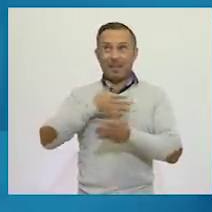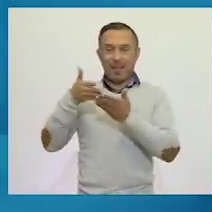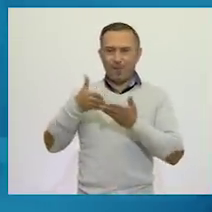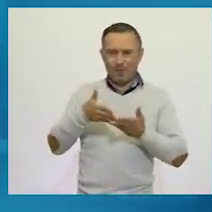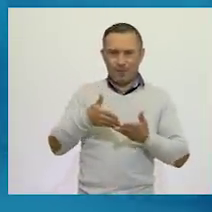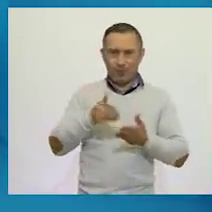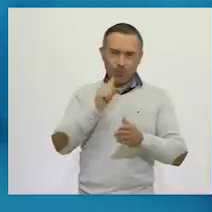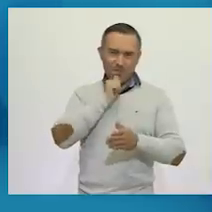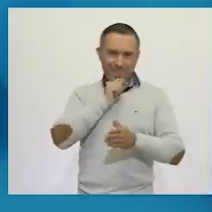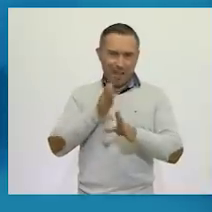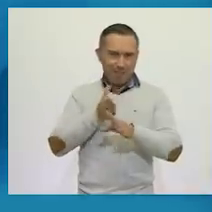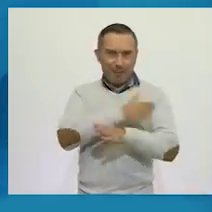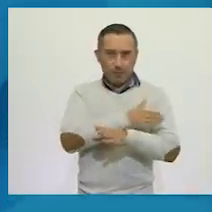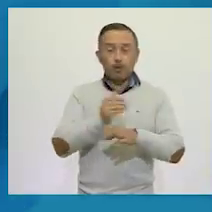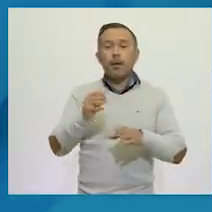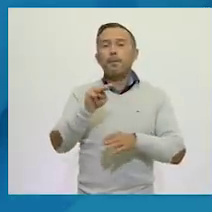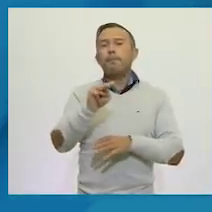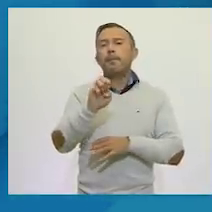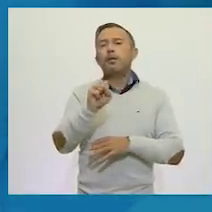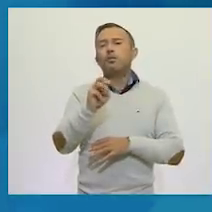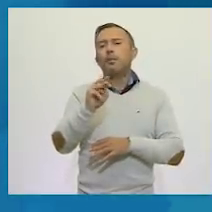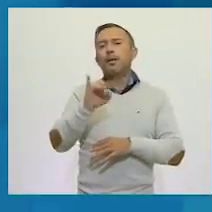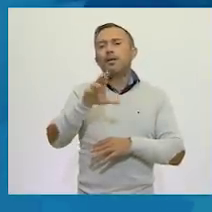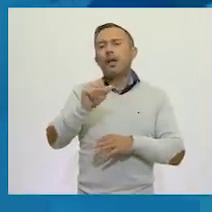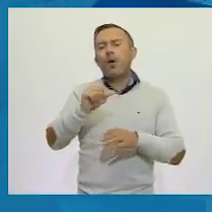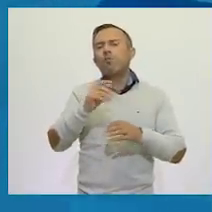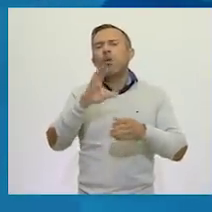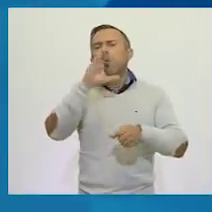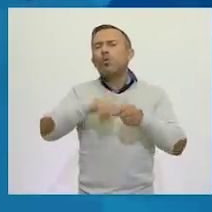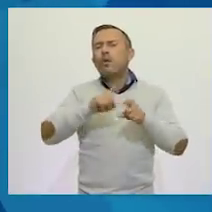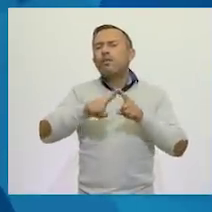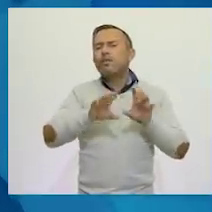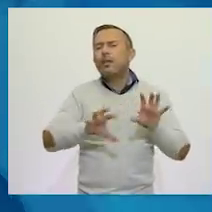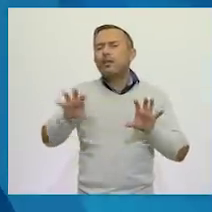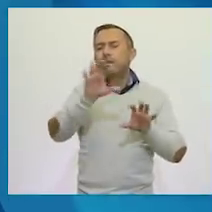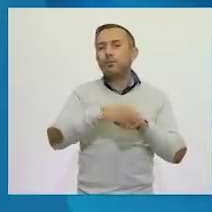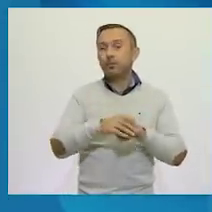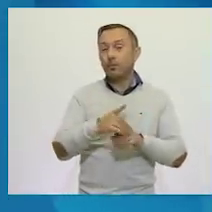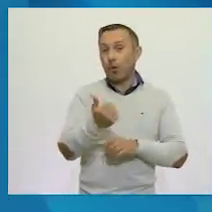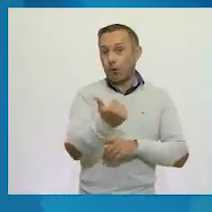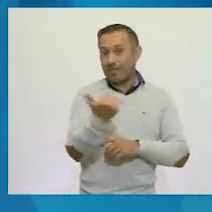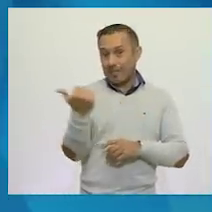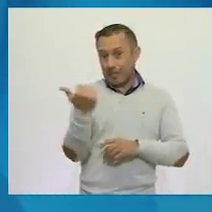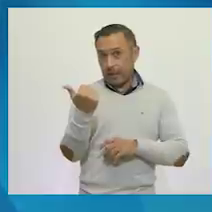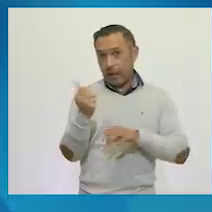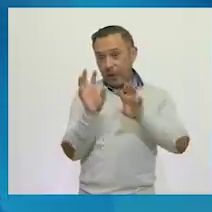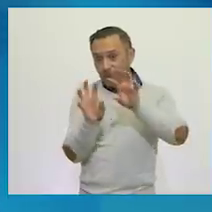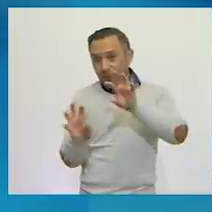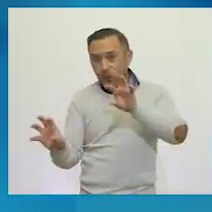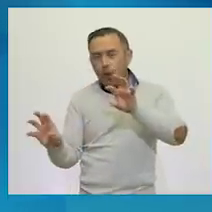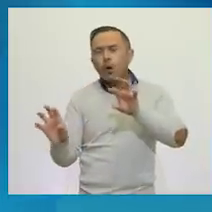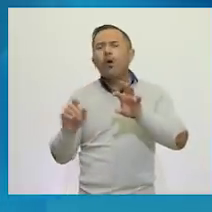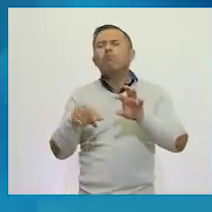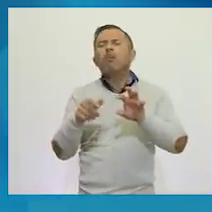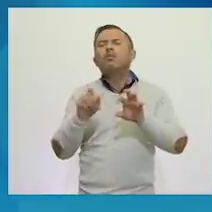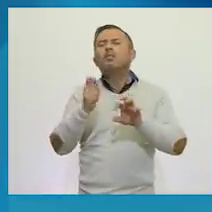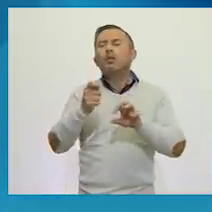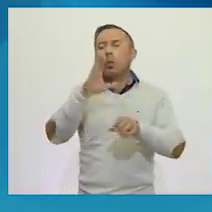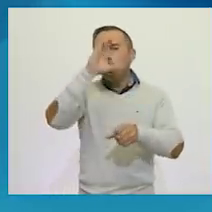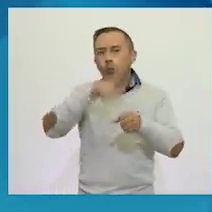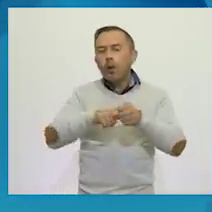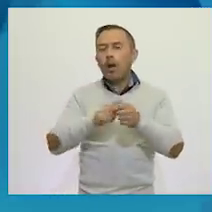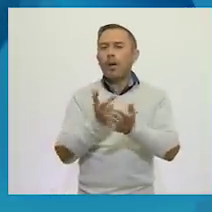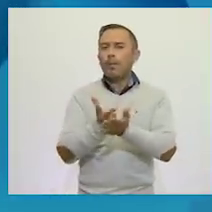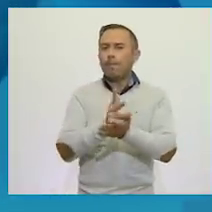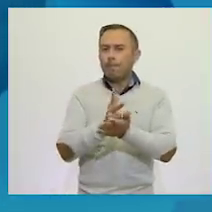Observemos con cuidado esta distribución. Al occidente se establecieron culturas como los purépechas, conocidos